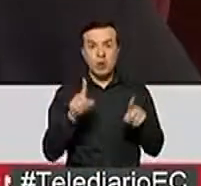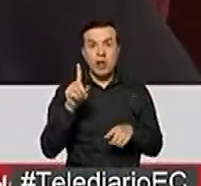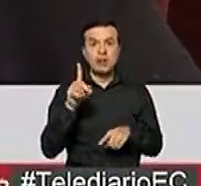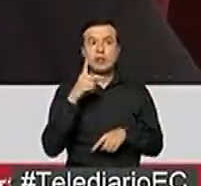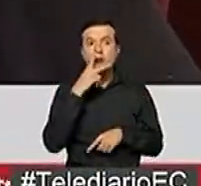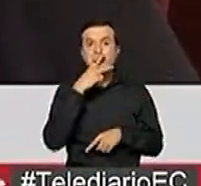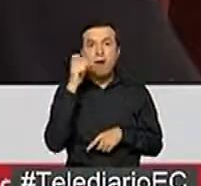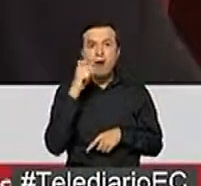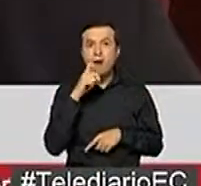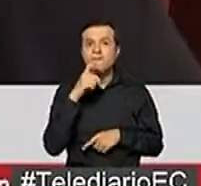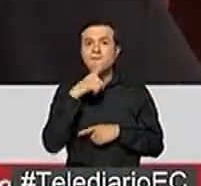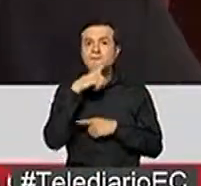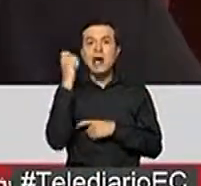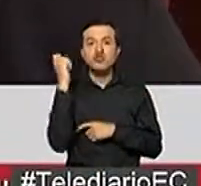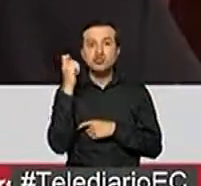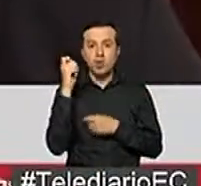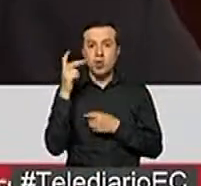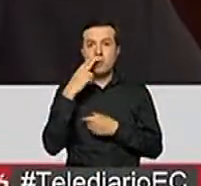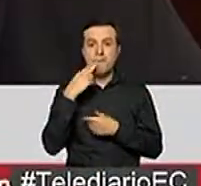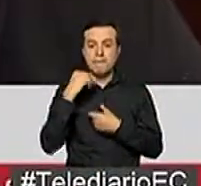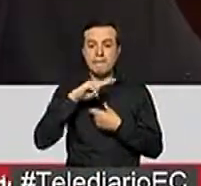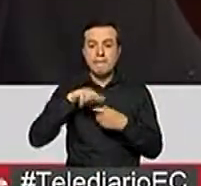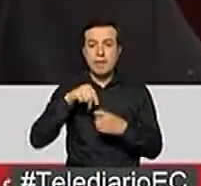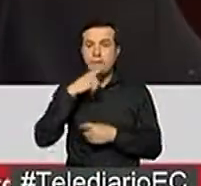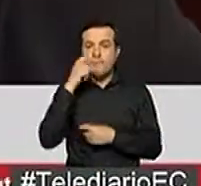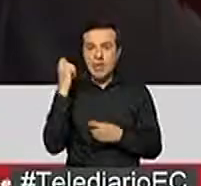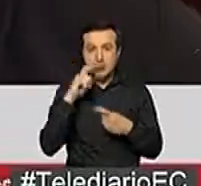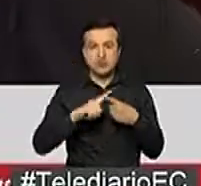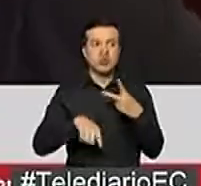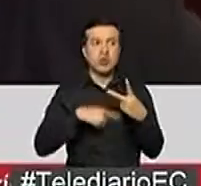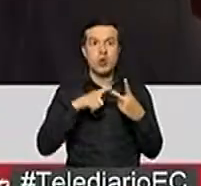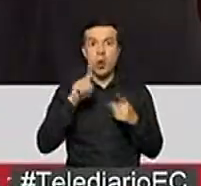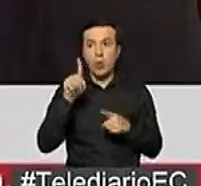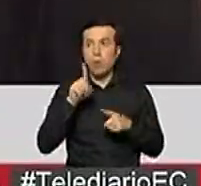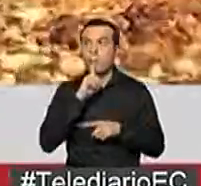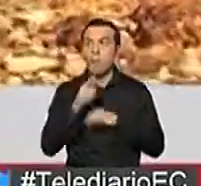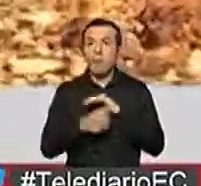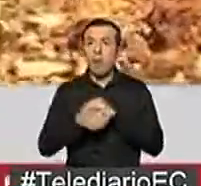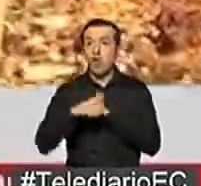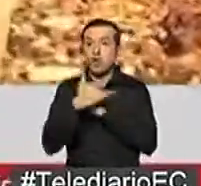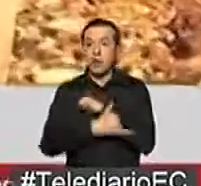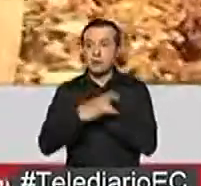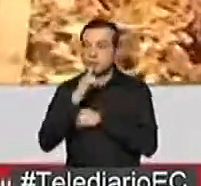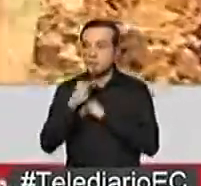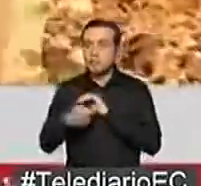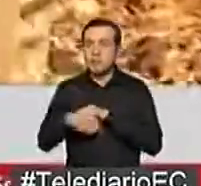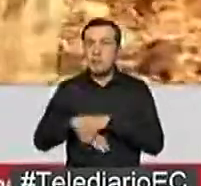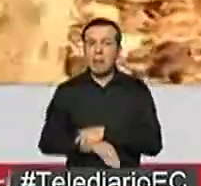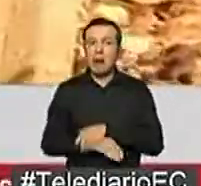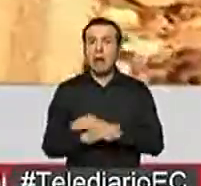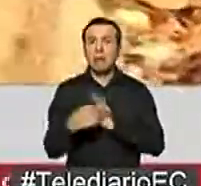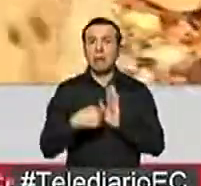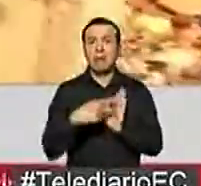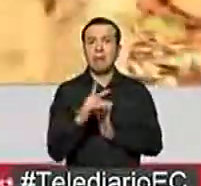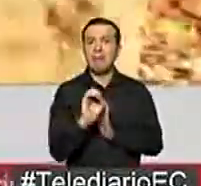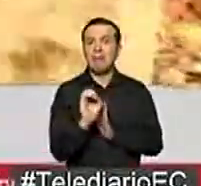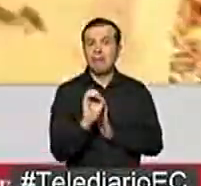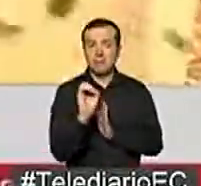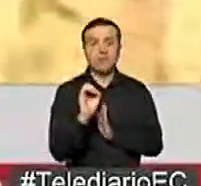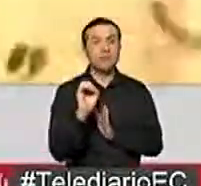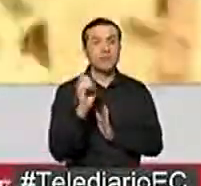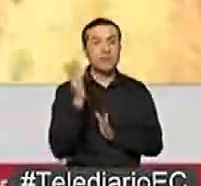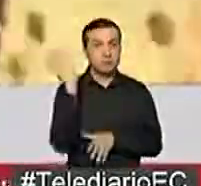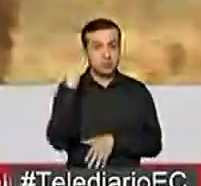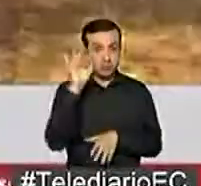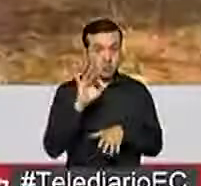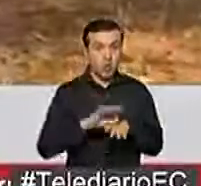otro tanto está entrando por fronteras de forma ilegal y eso afecta a la producción nacional. Pero esa demanda insatisfecha es atendida en parte por los